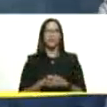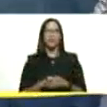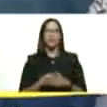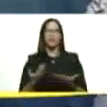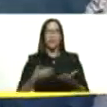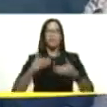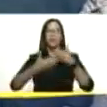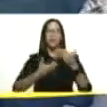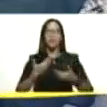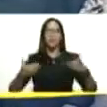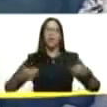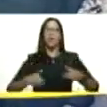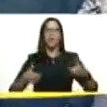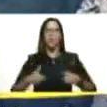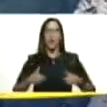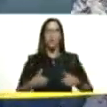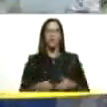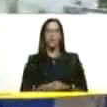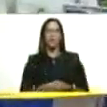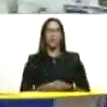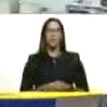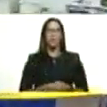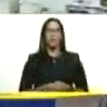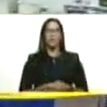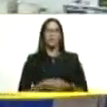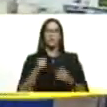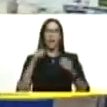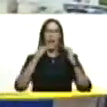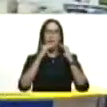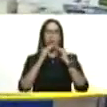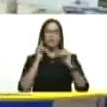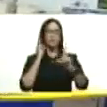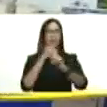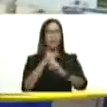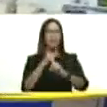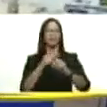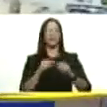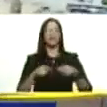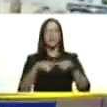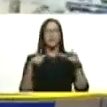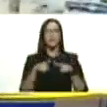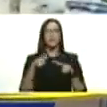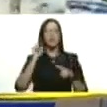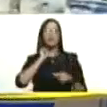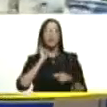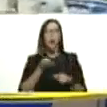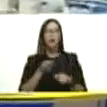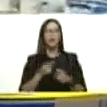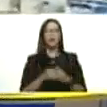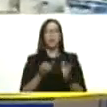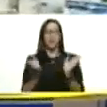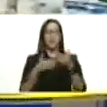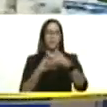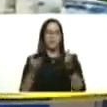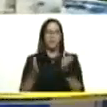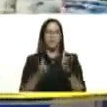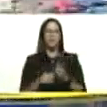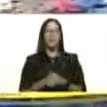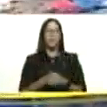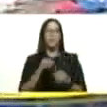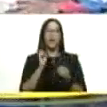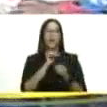con sus esfuerzos van a los directos. En el caso del estado Guárico, el centro empaquetado para 6 estados